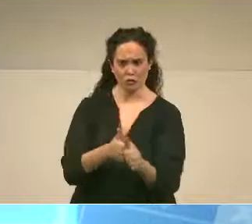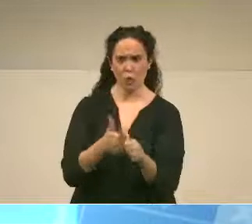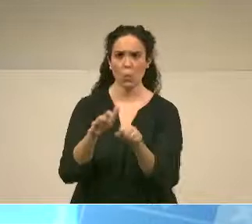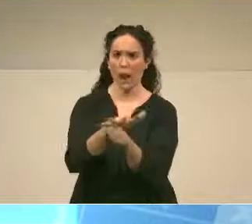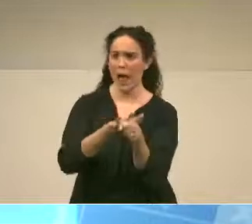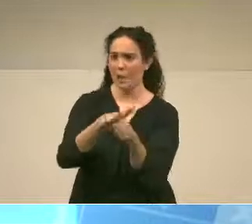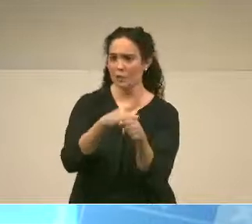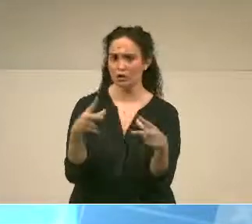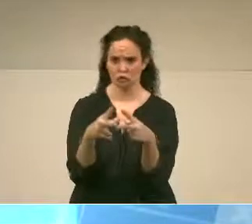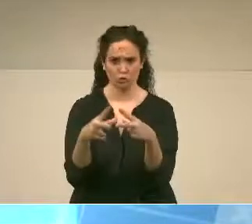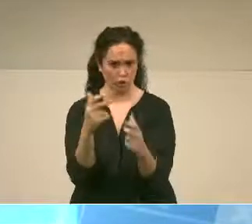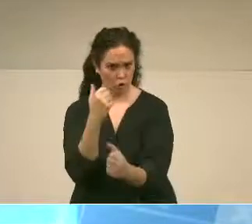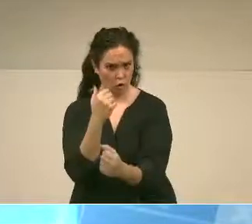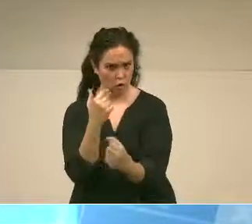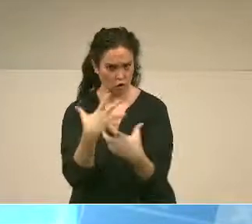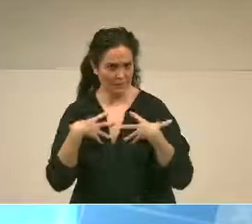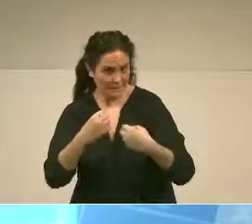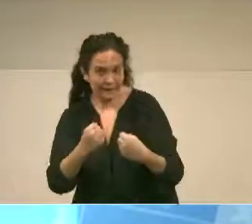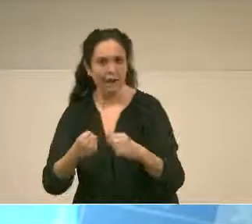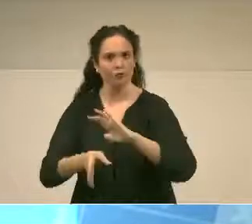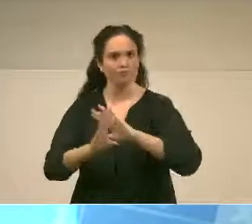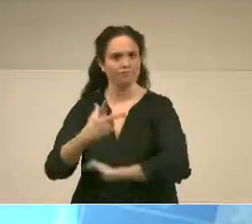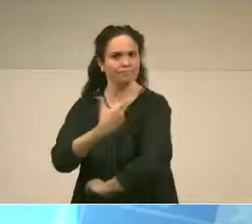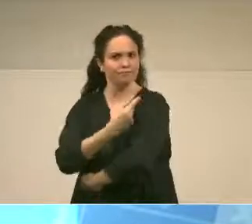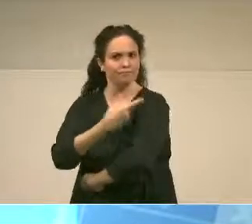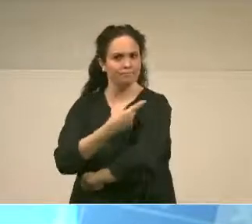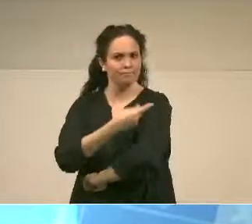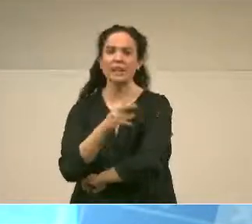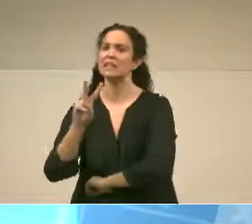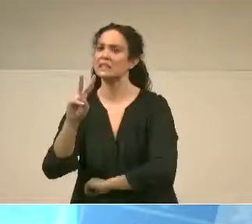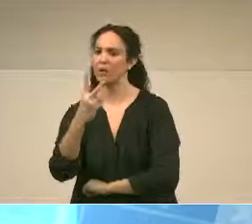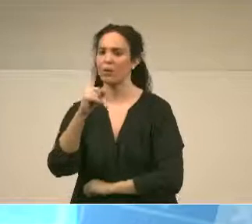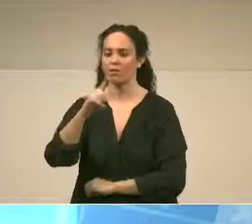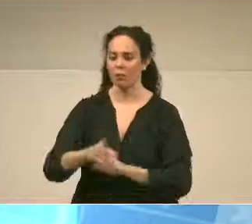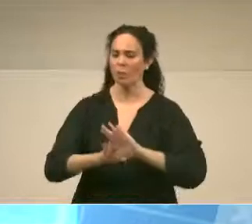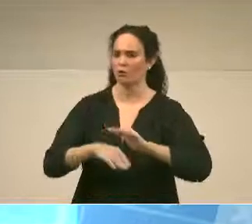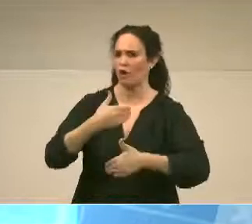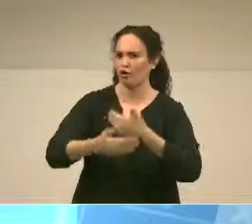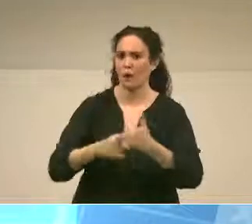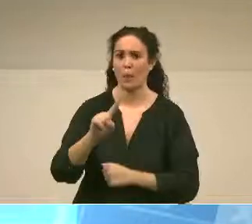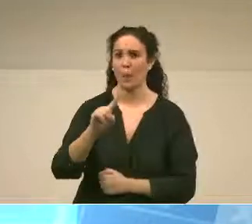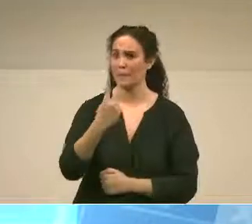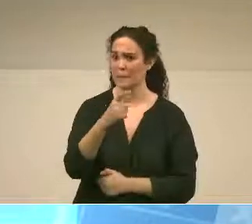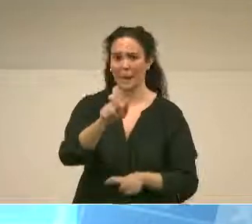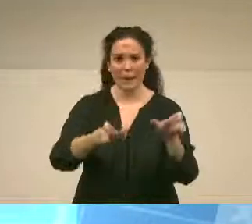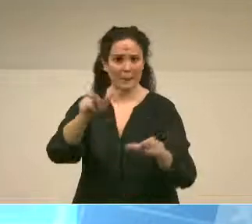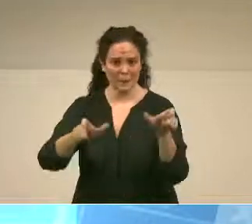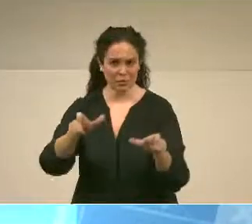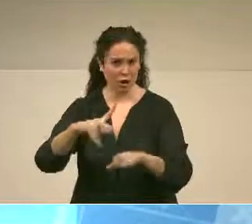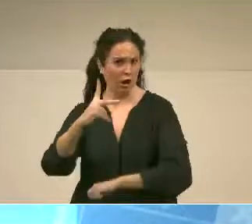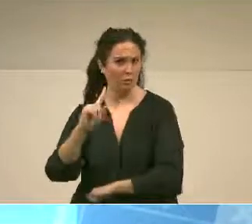ámbito sociosanitario y continuaremos administrando la primera dosis al personal sanitario de primera línea de